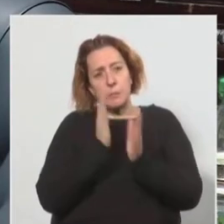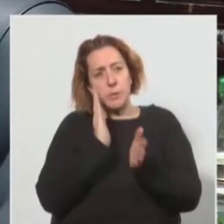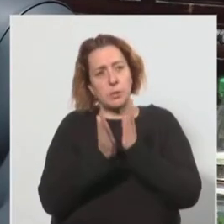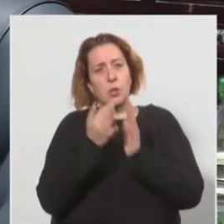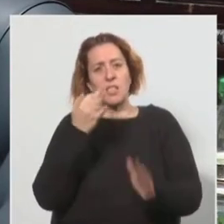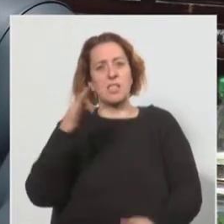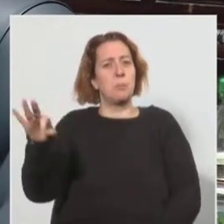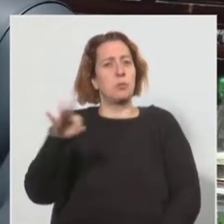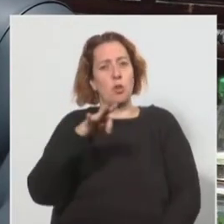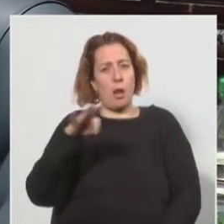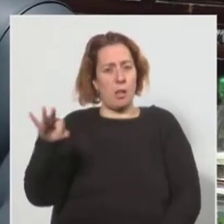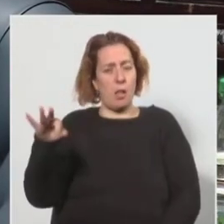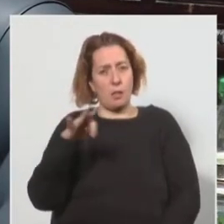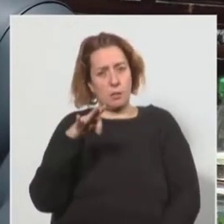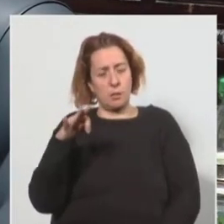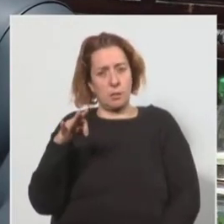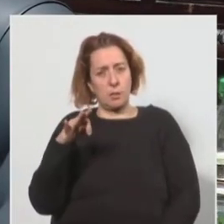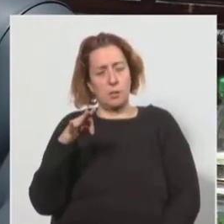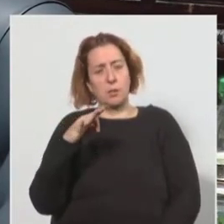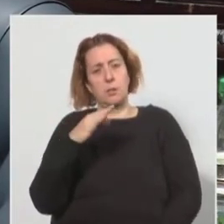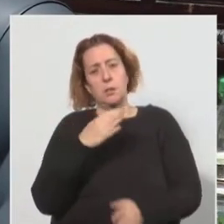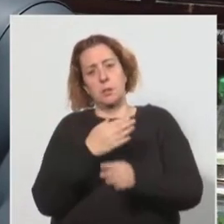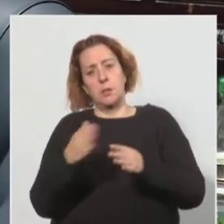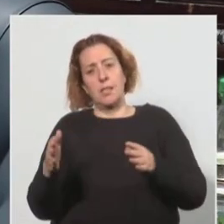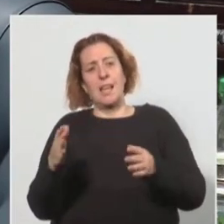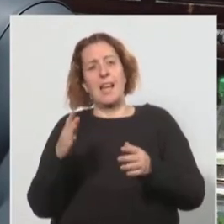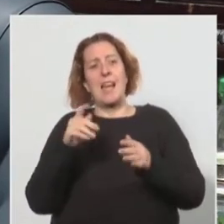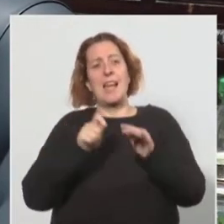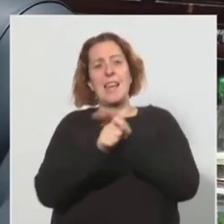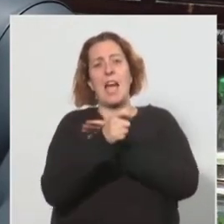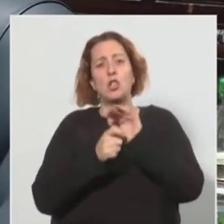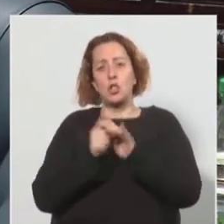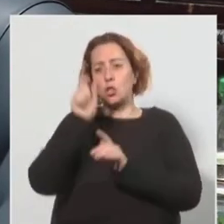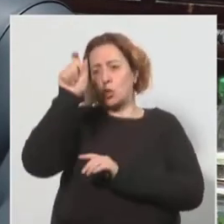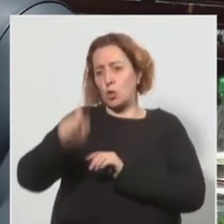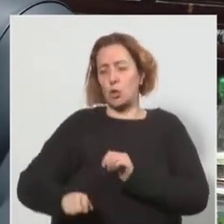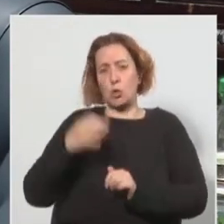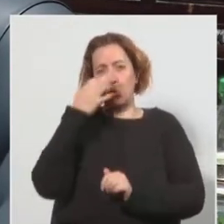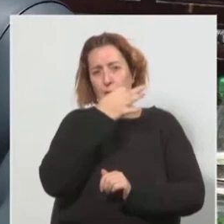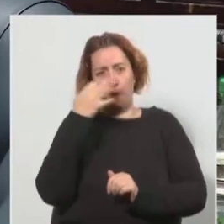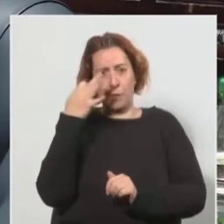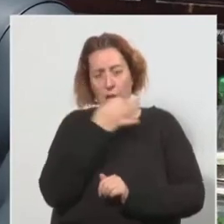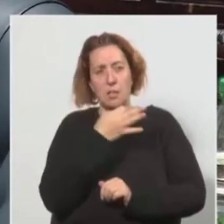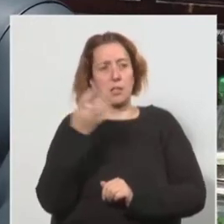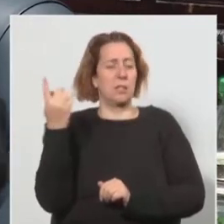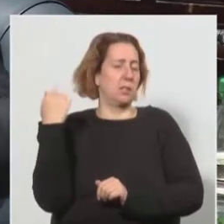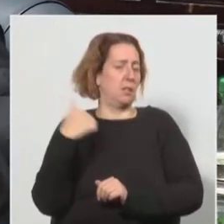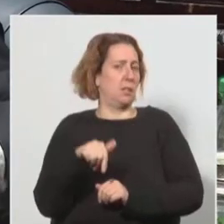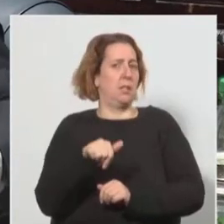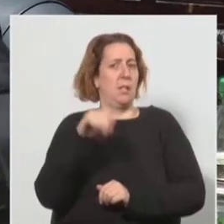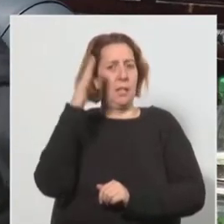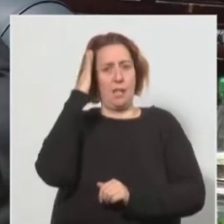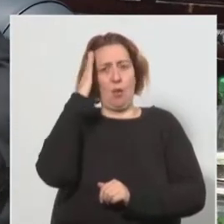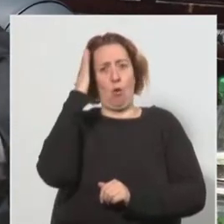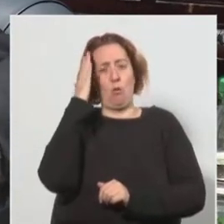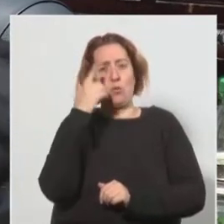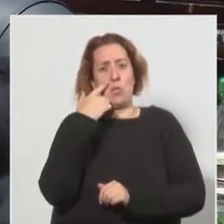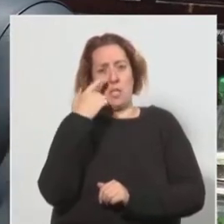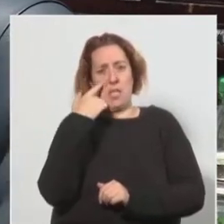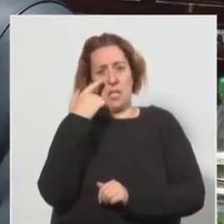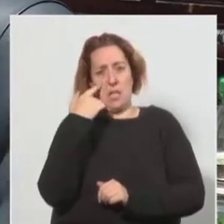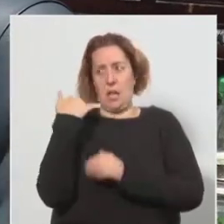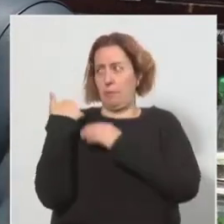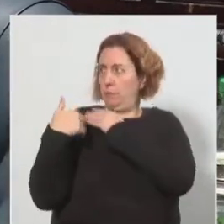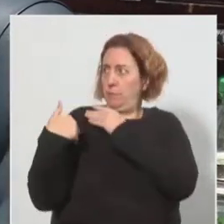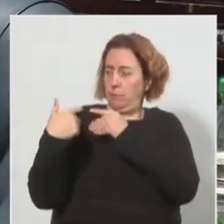de excepcionalidad, tratándose de un narcotraficante cuyo historial debió ser conocido por los